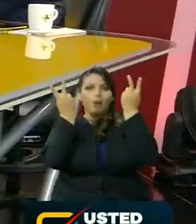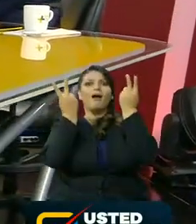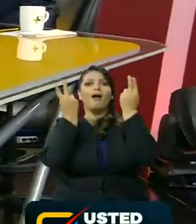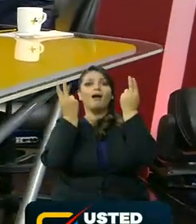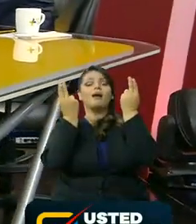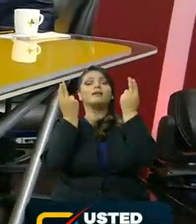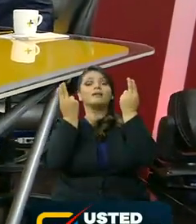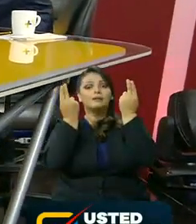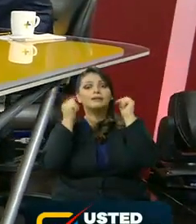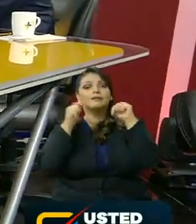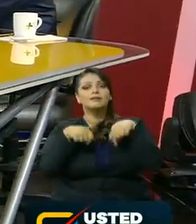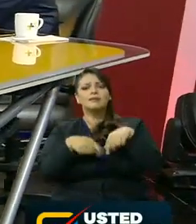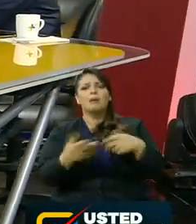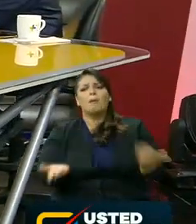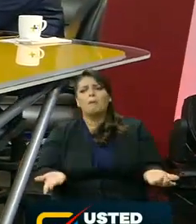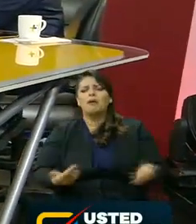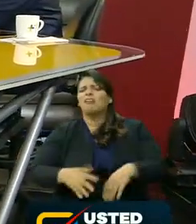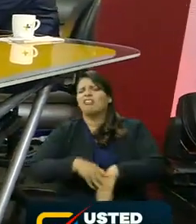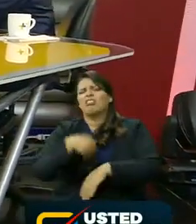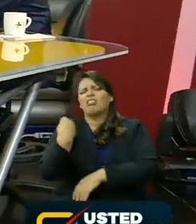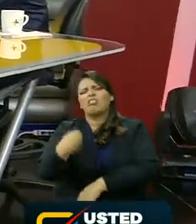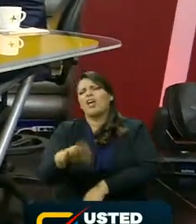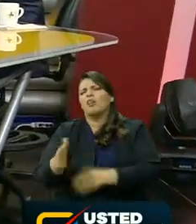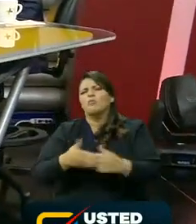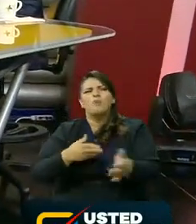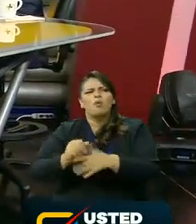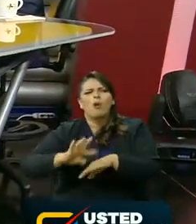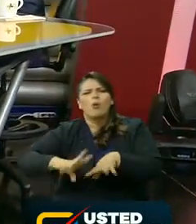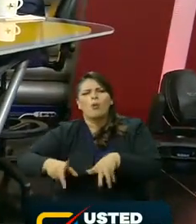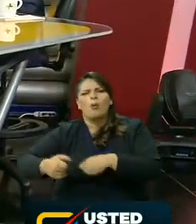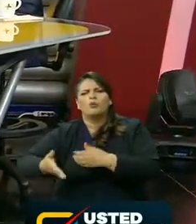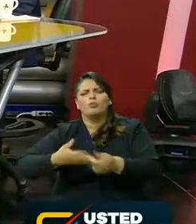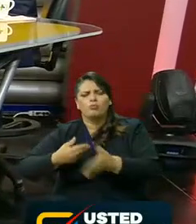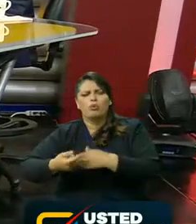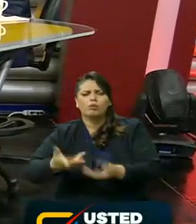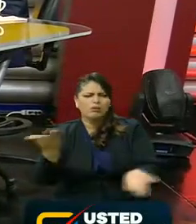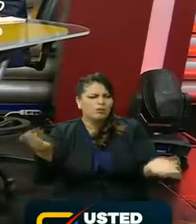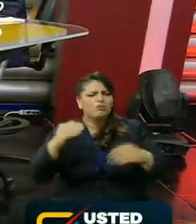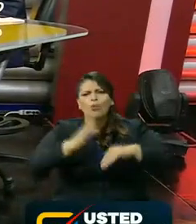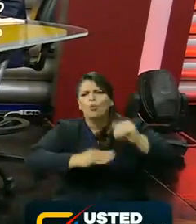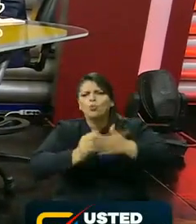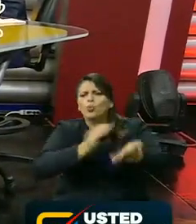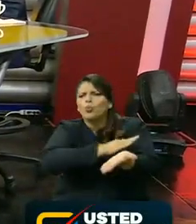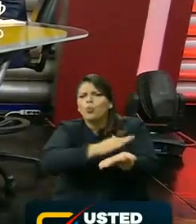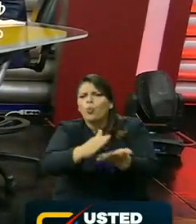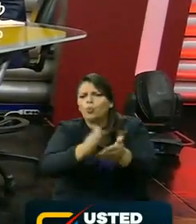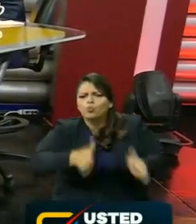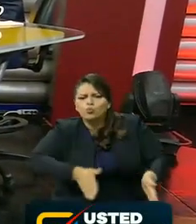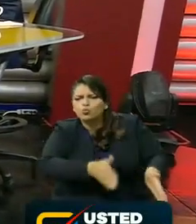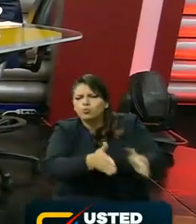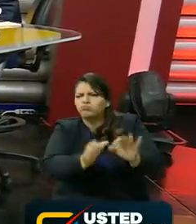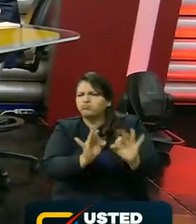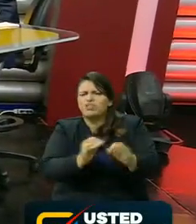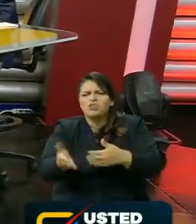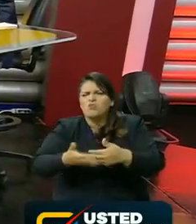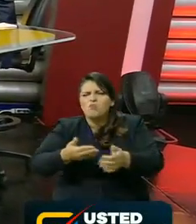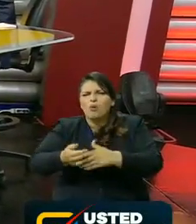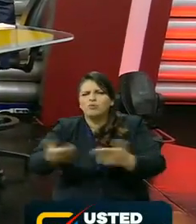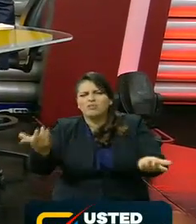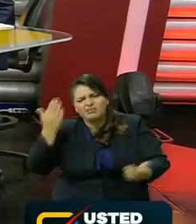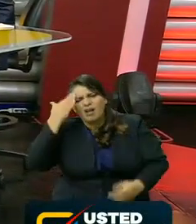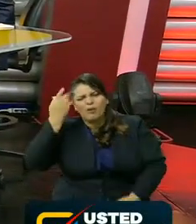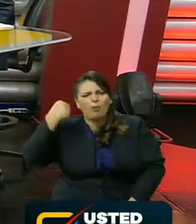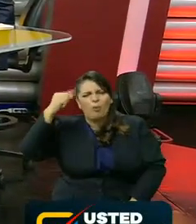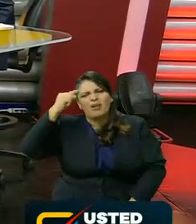hagan carretera, deja nomás que roben el edificio, esa es una sociedad corrupta. O una sociedad que dice, todos han robado. Así es.